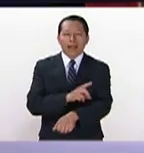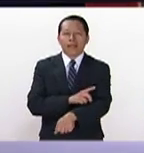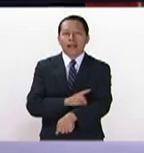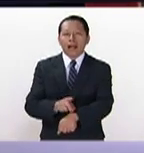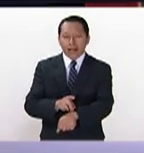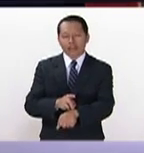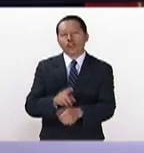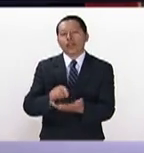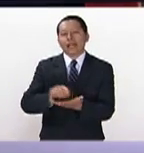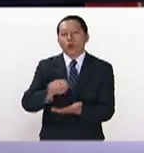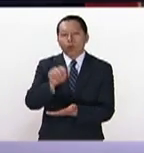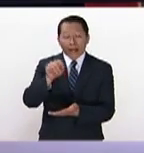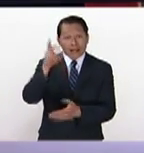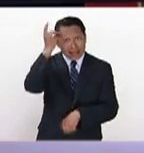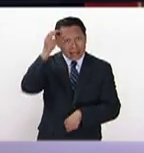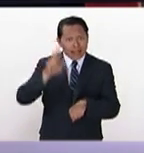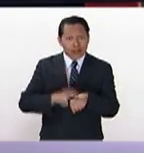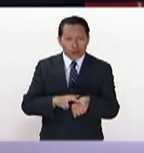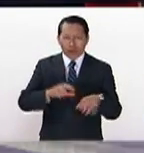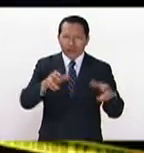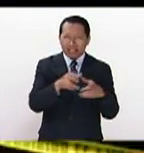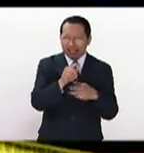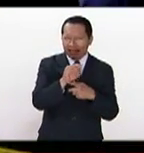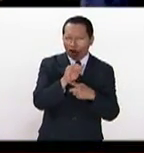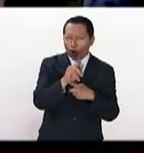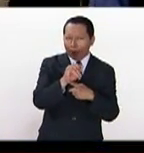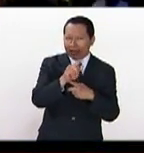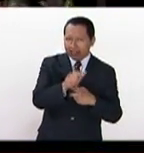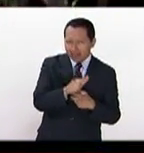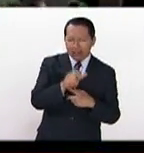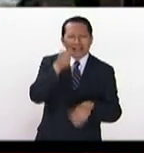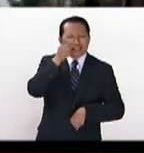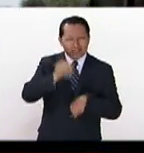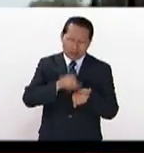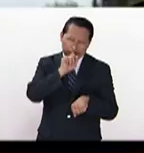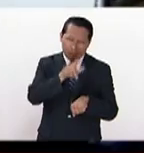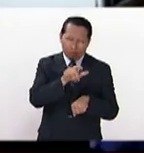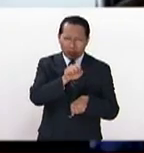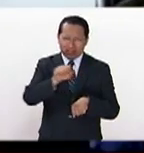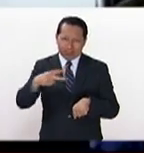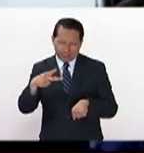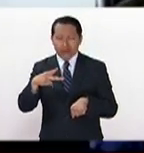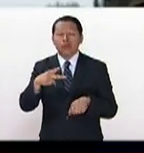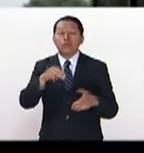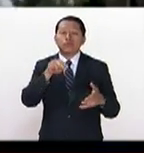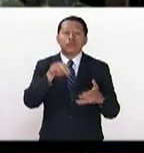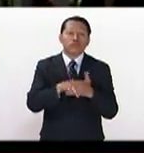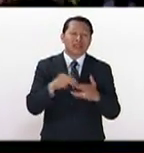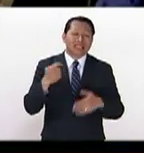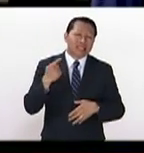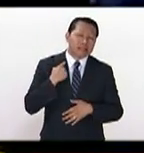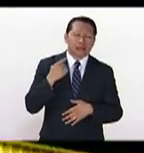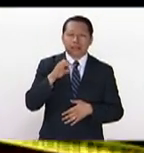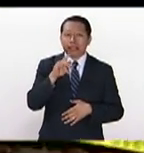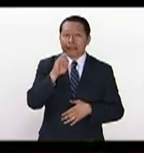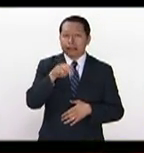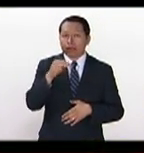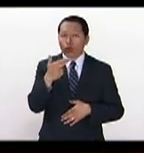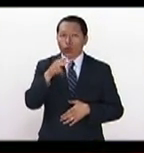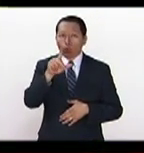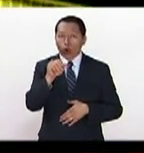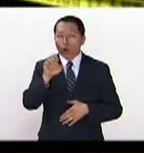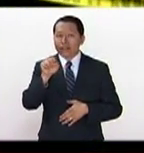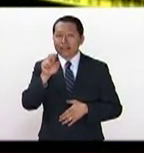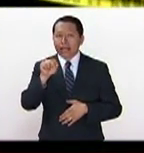delegación Tláhuac fue asesinado el director del sector Tecomitl de la Secretaría de Seguridad Pública de la Ciudad de México, Cristian Hugo Sánchez. De acuerdo